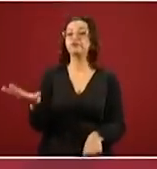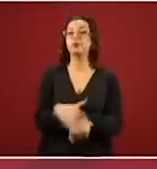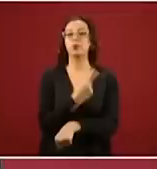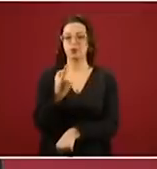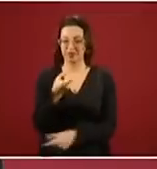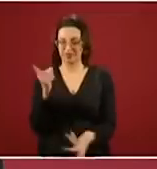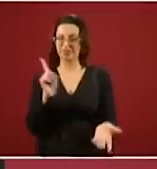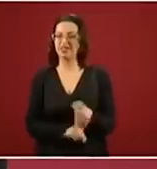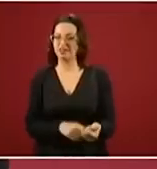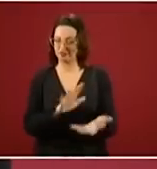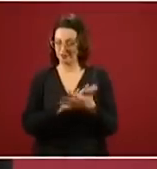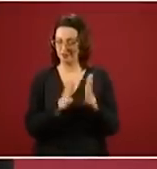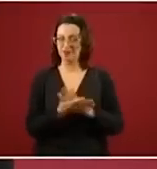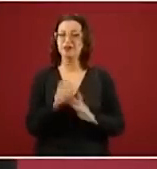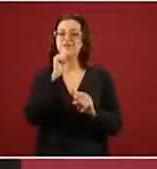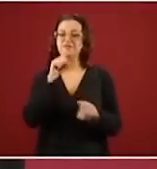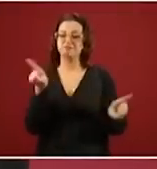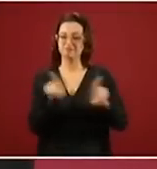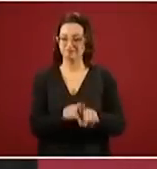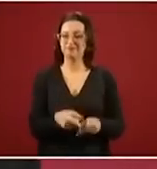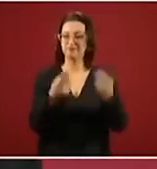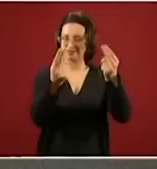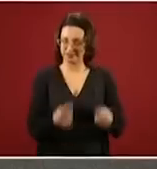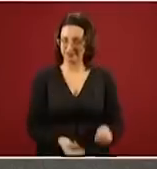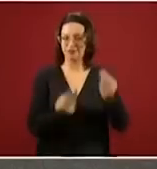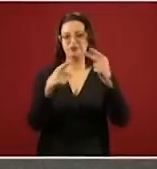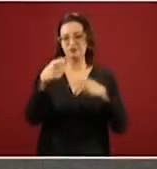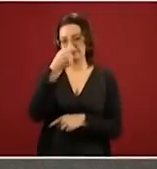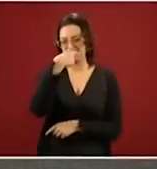metidos el cochupo